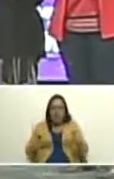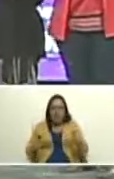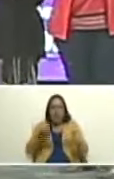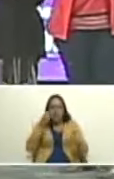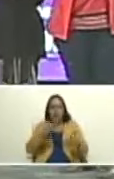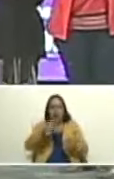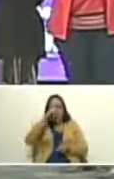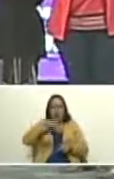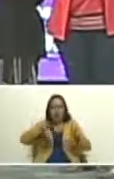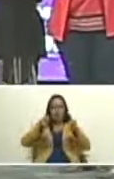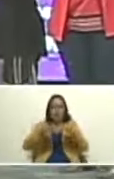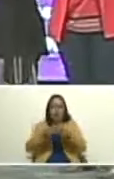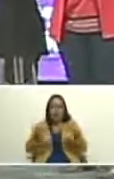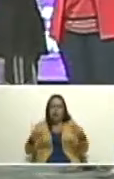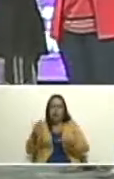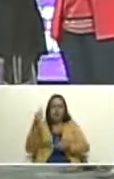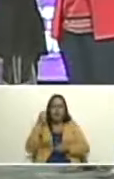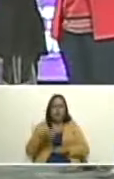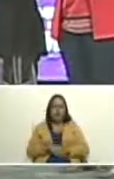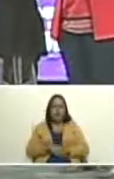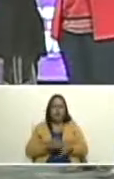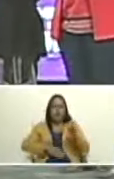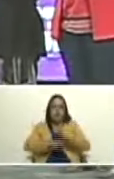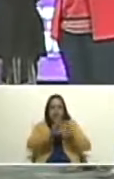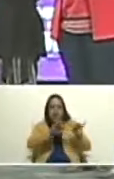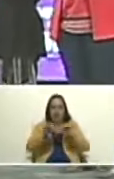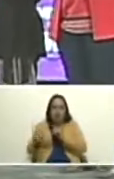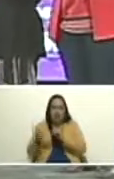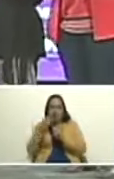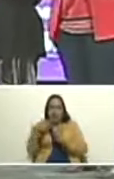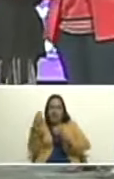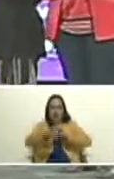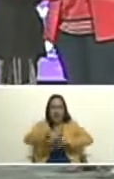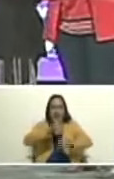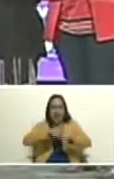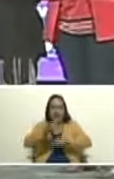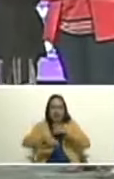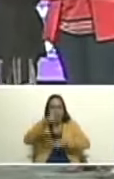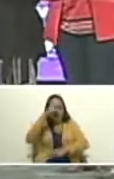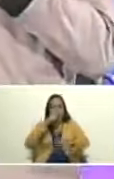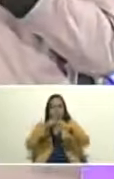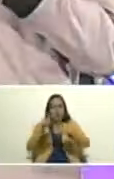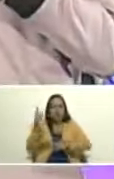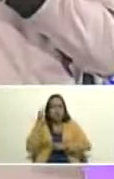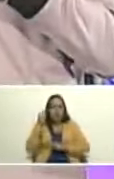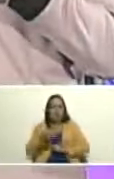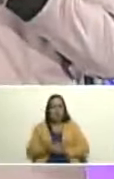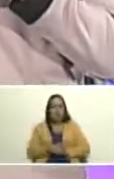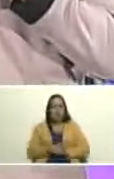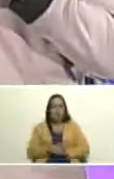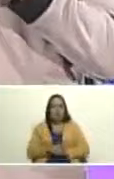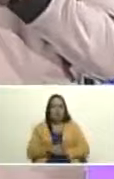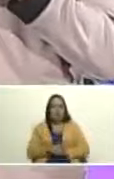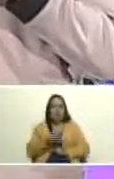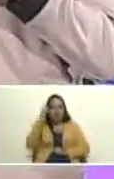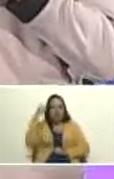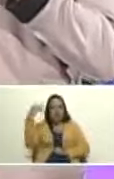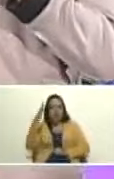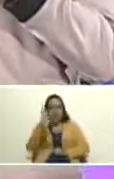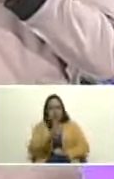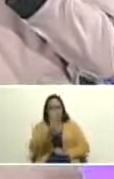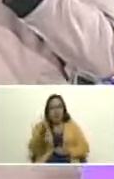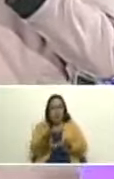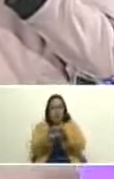a todas las mujeres. Y vamos a despedir con una buena gaita en homenaje a las mujeres. Que Dios las bendiga a